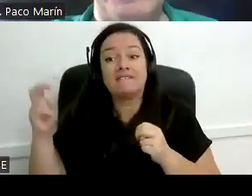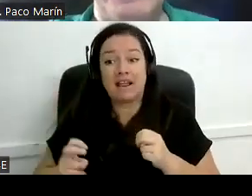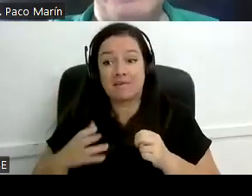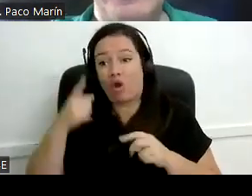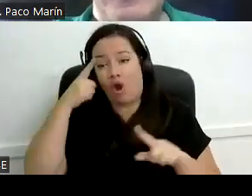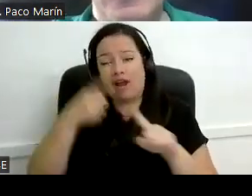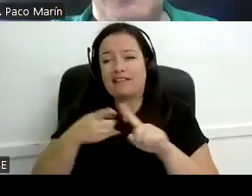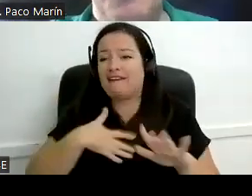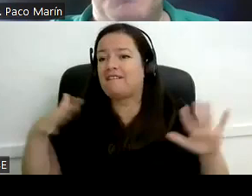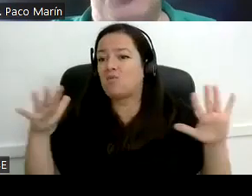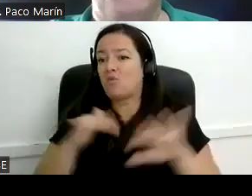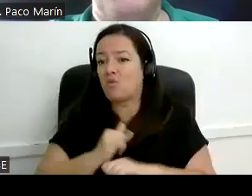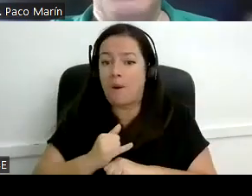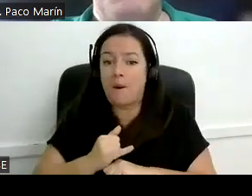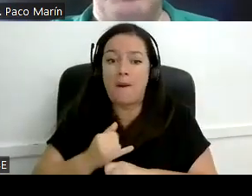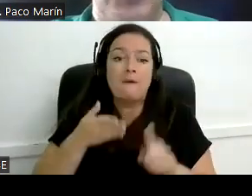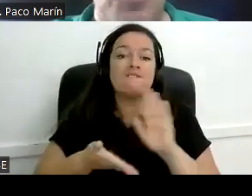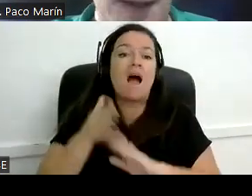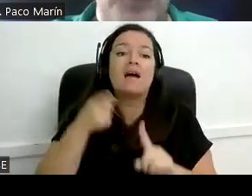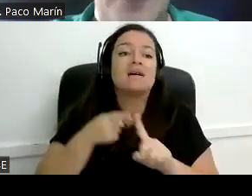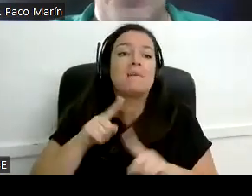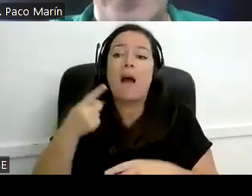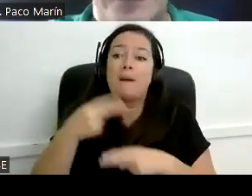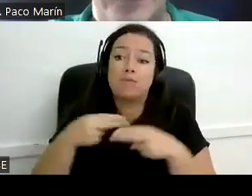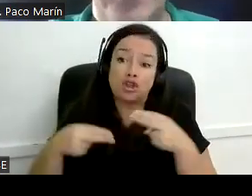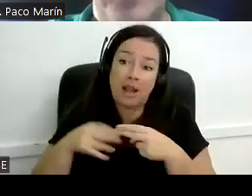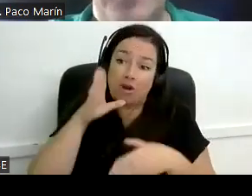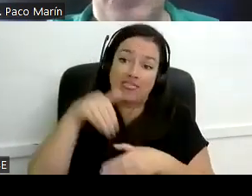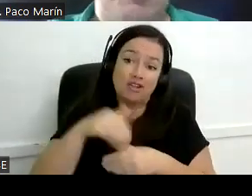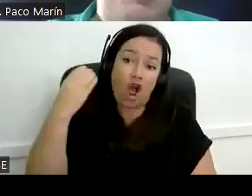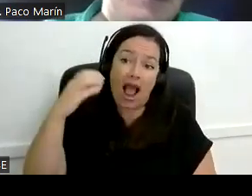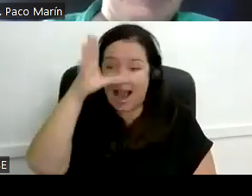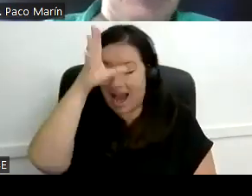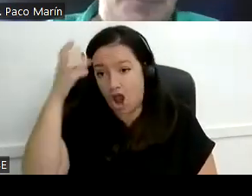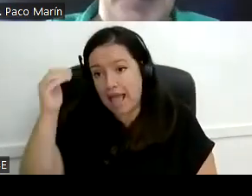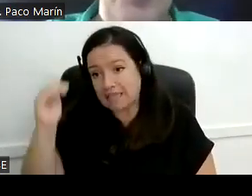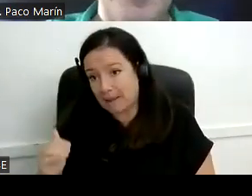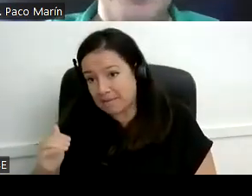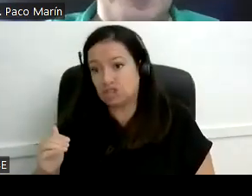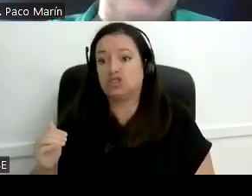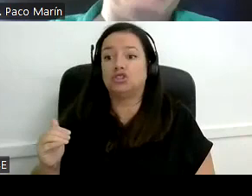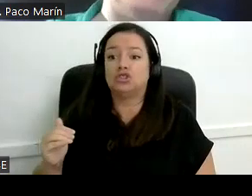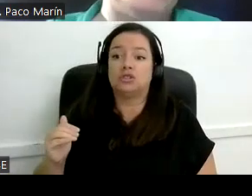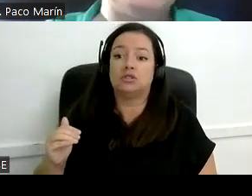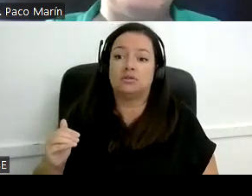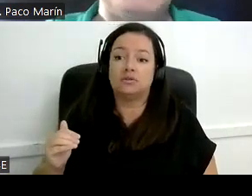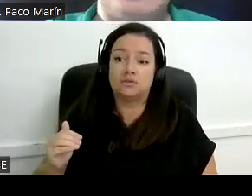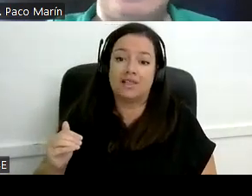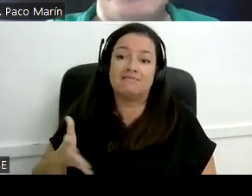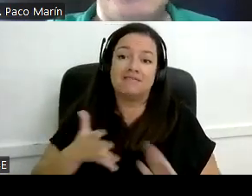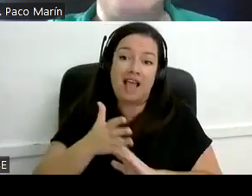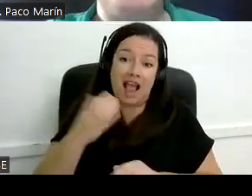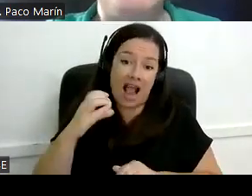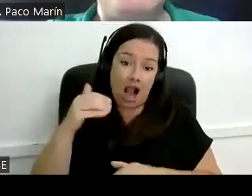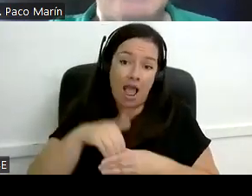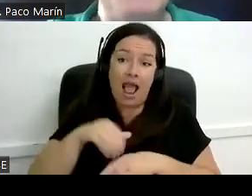perder peso, porque son menos calóricas, son menos calóricas, generan menos calorías que